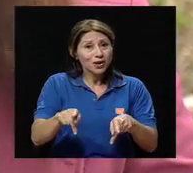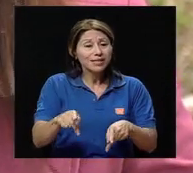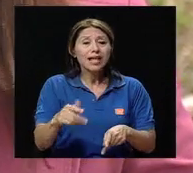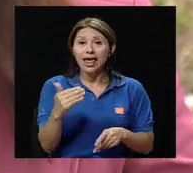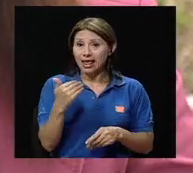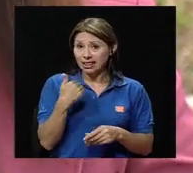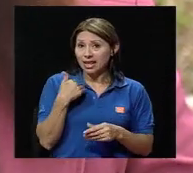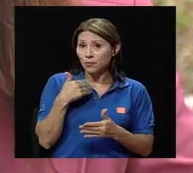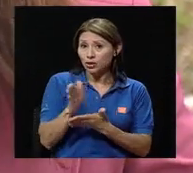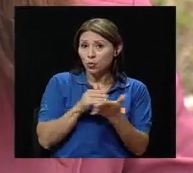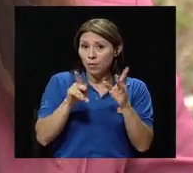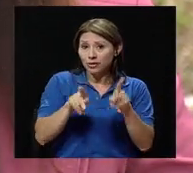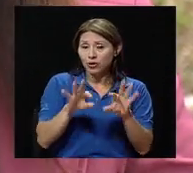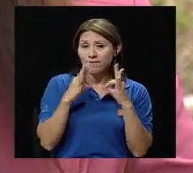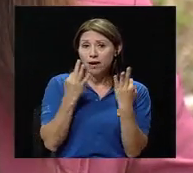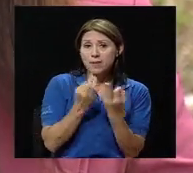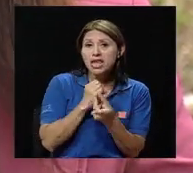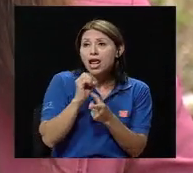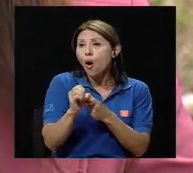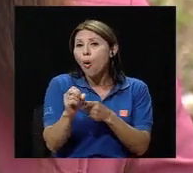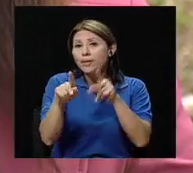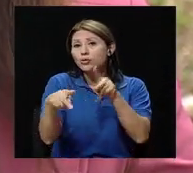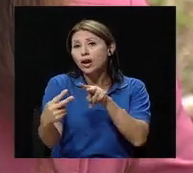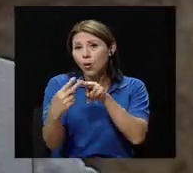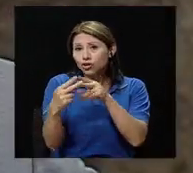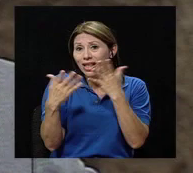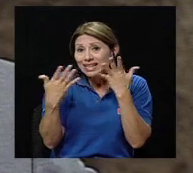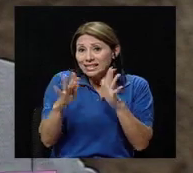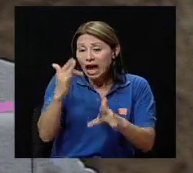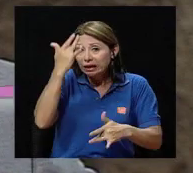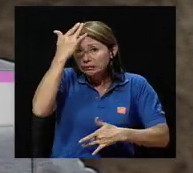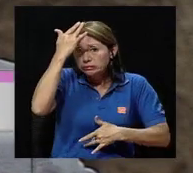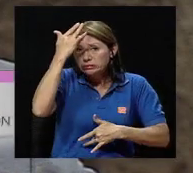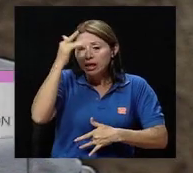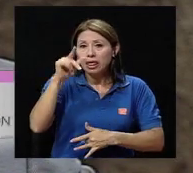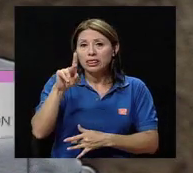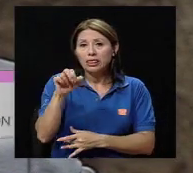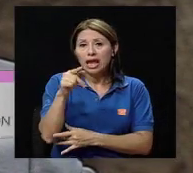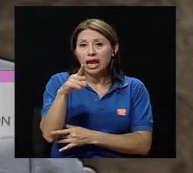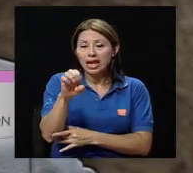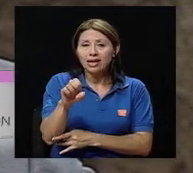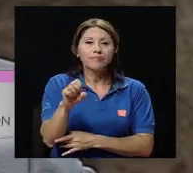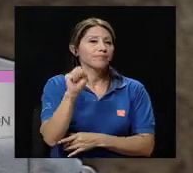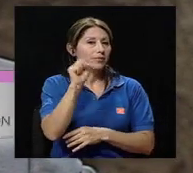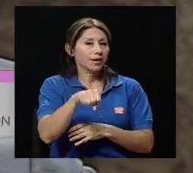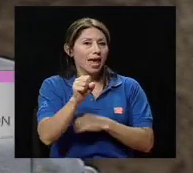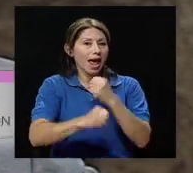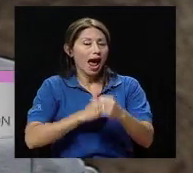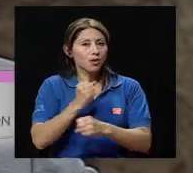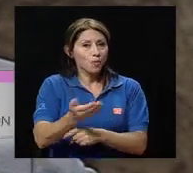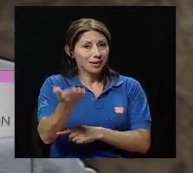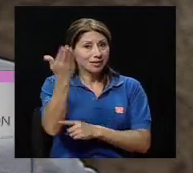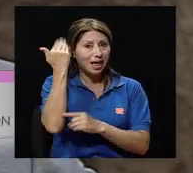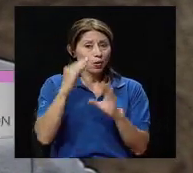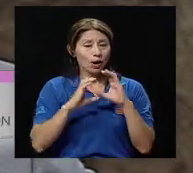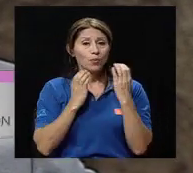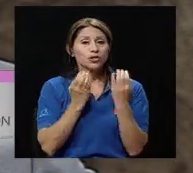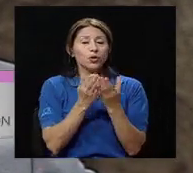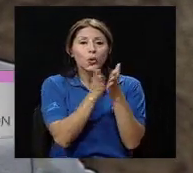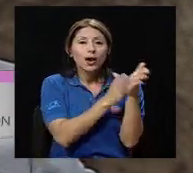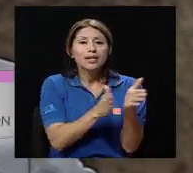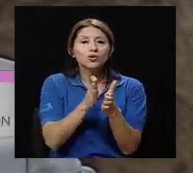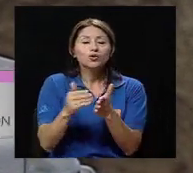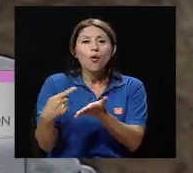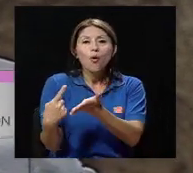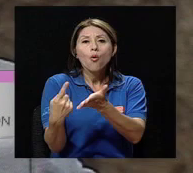algún conocido que ha tenido dengue en algún momento. El año pasado la Comisión Institucional organizó un foro